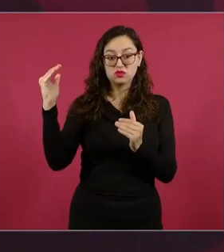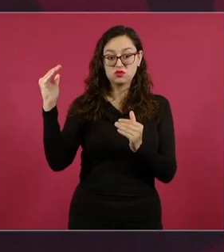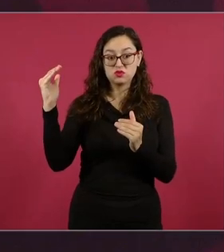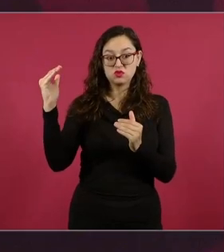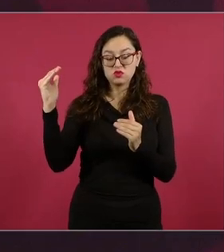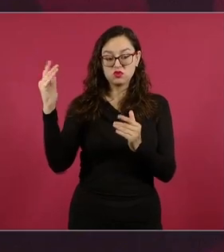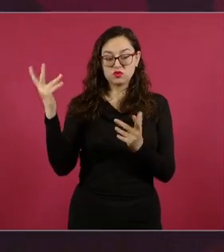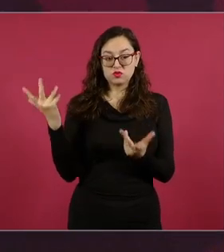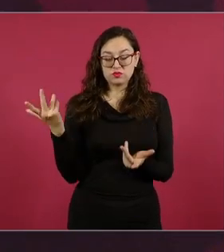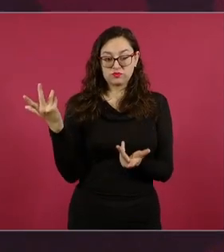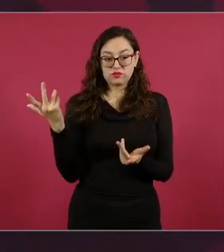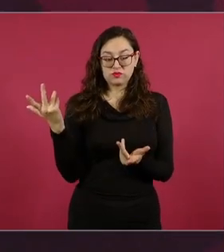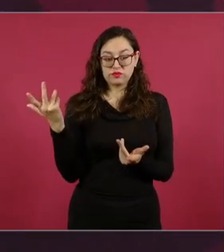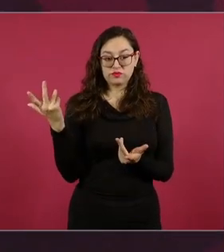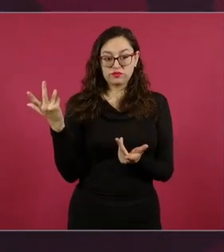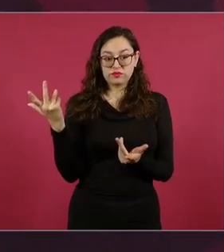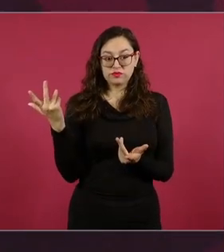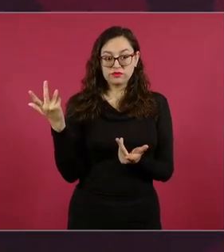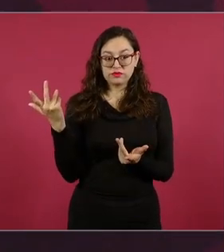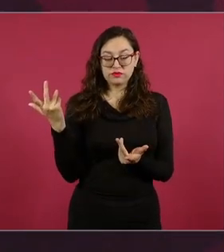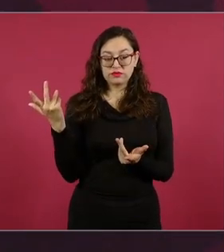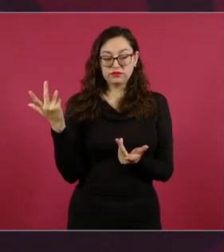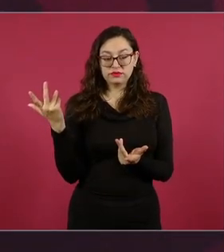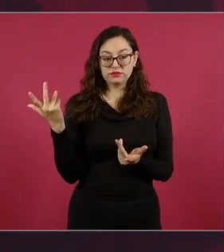de esos que